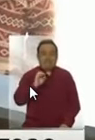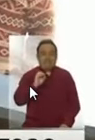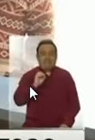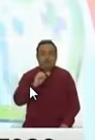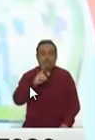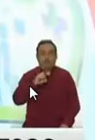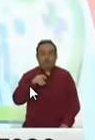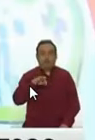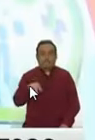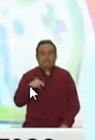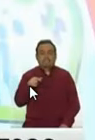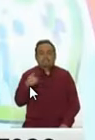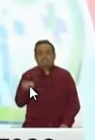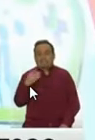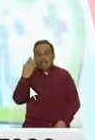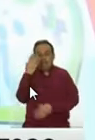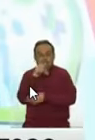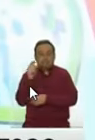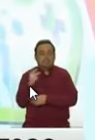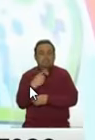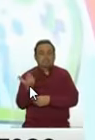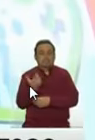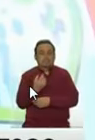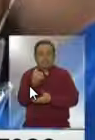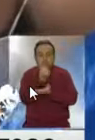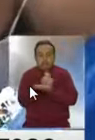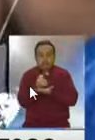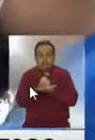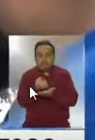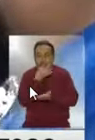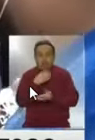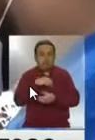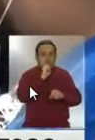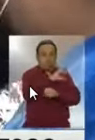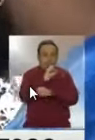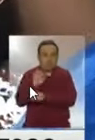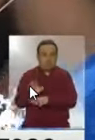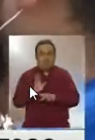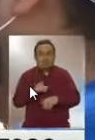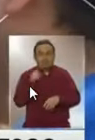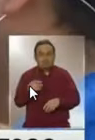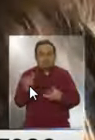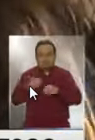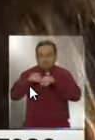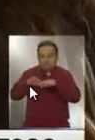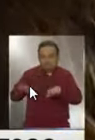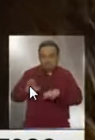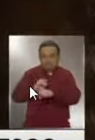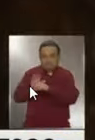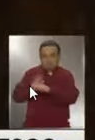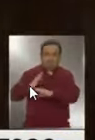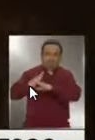este delivery de medicamentos, una forma de ayuda a sus vecinos y a la vez de frenar la propagación del